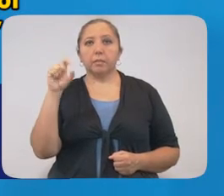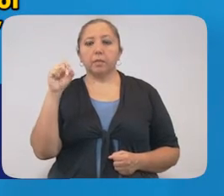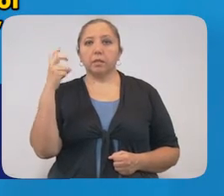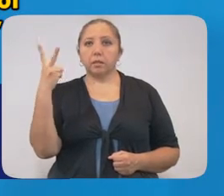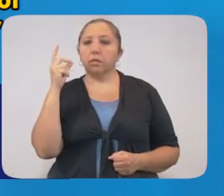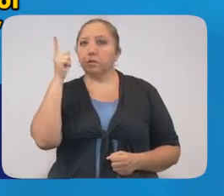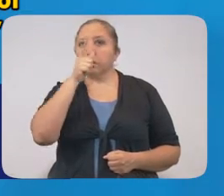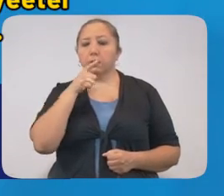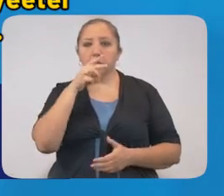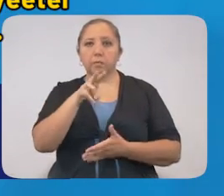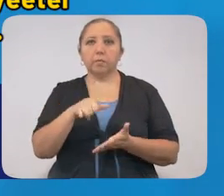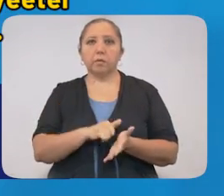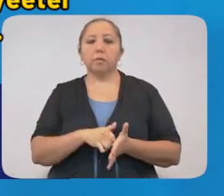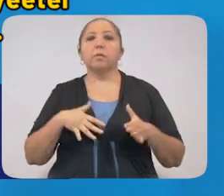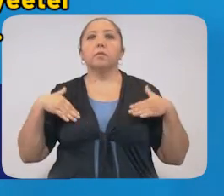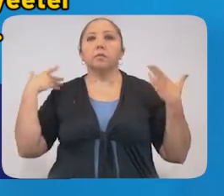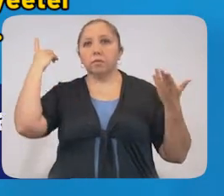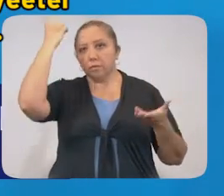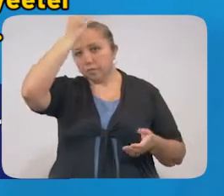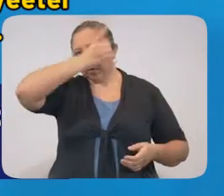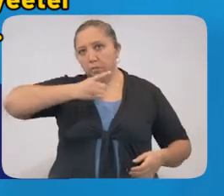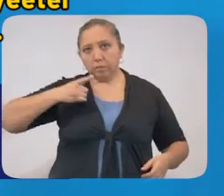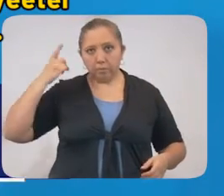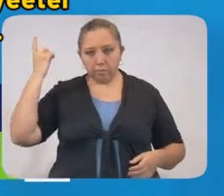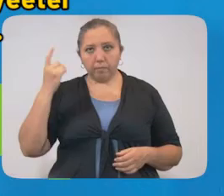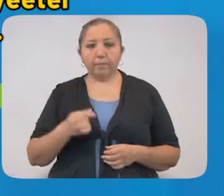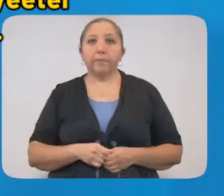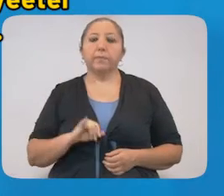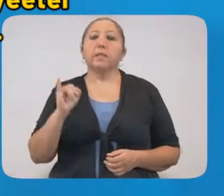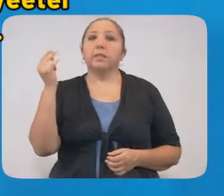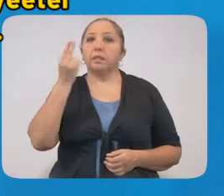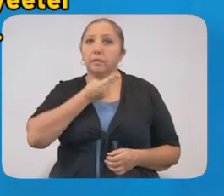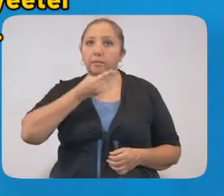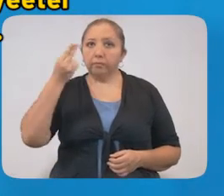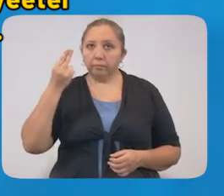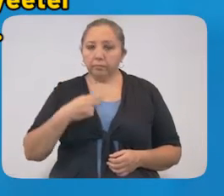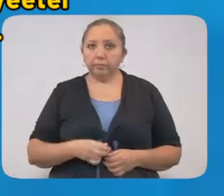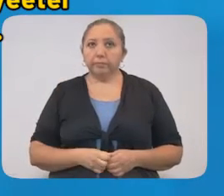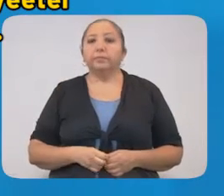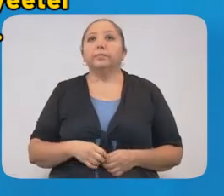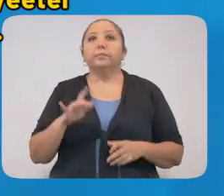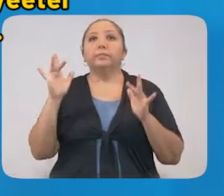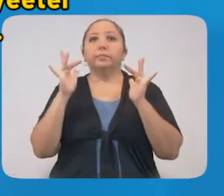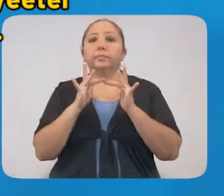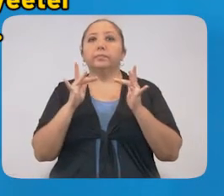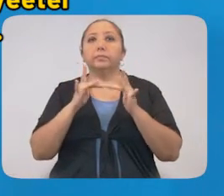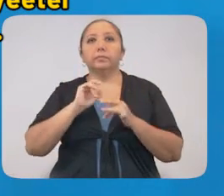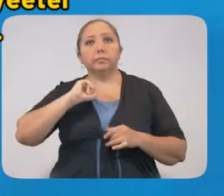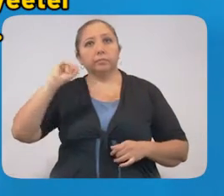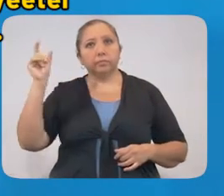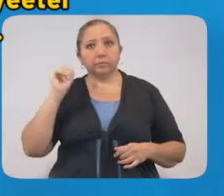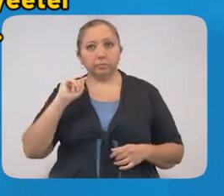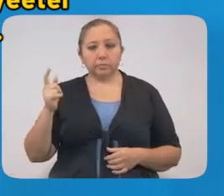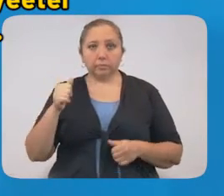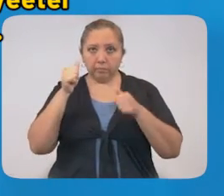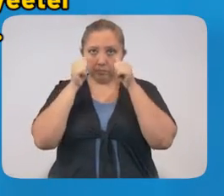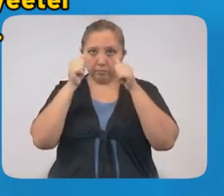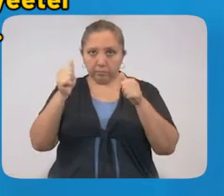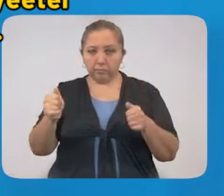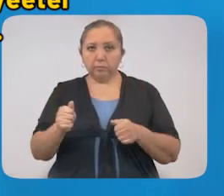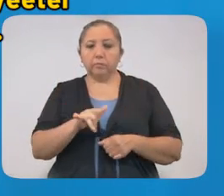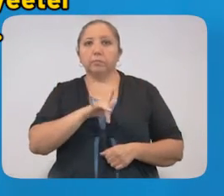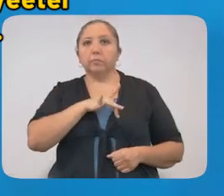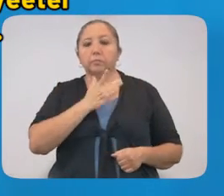9991406622 en lengua maya ofrece un diagnóstico automatizado y en caso de ser necesario ponerse en contacto con las autoridades y ser atendido ante